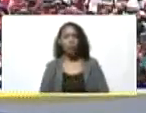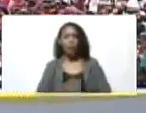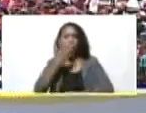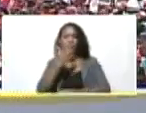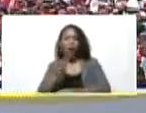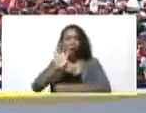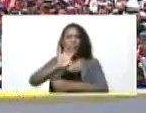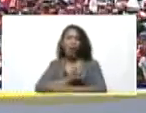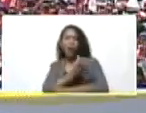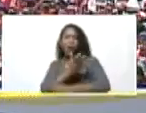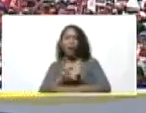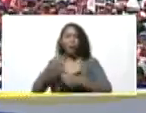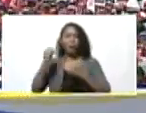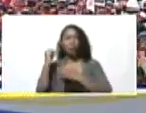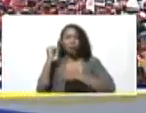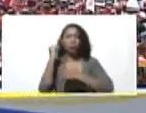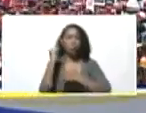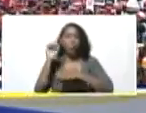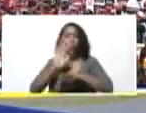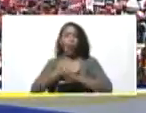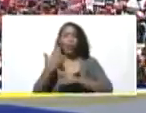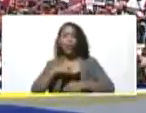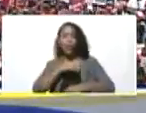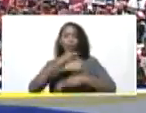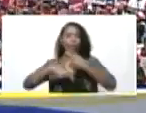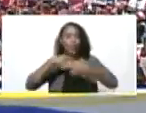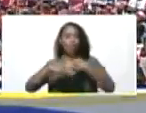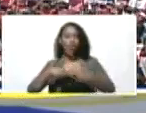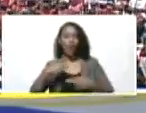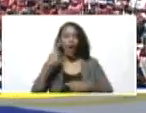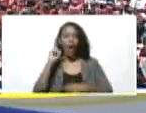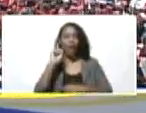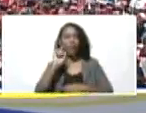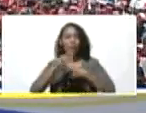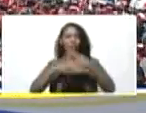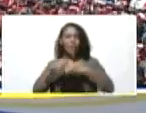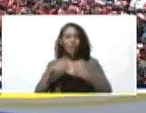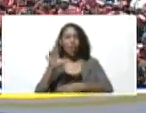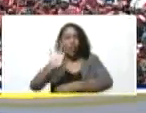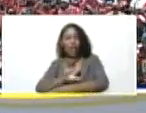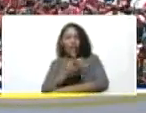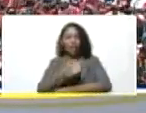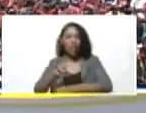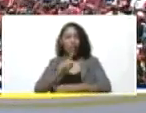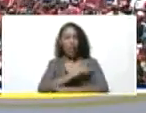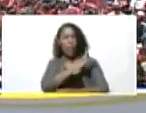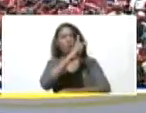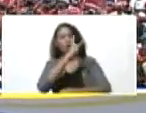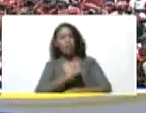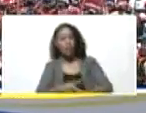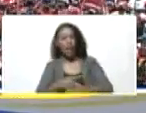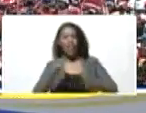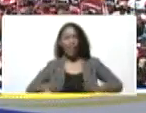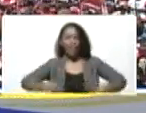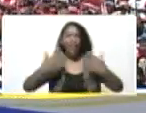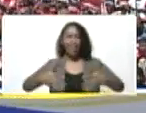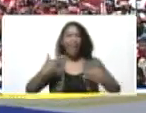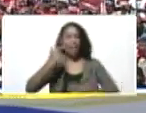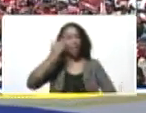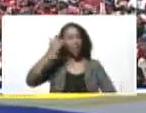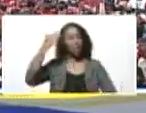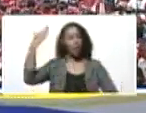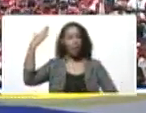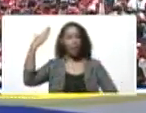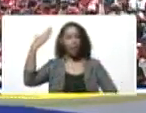cantando, bailando, porque nuestra revolución es una revolución del canto, de la poesía, de la alegría, de los